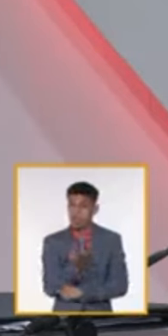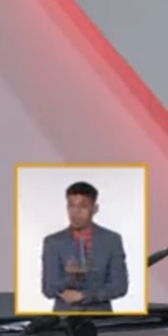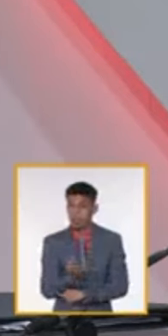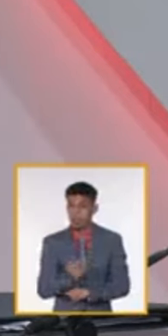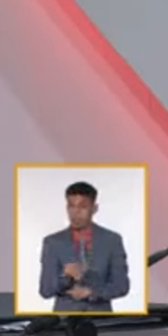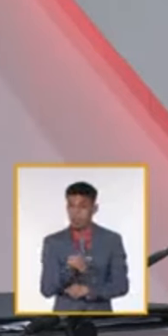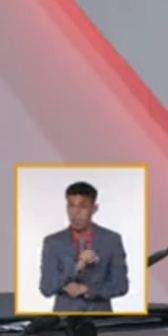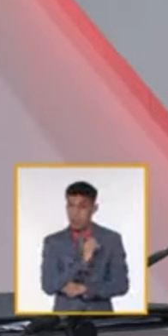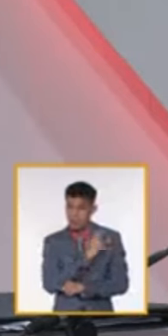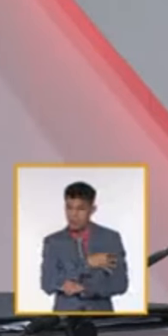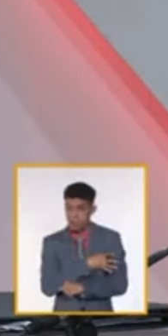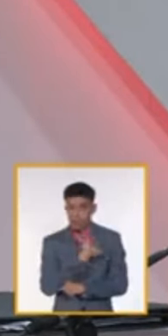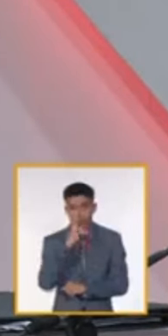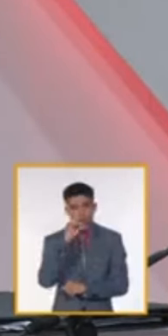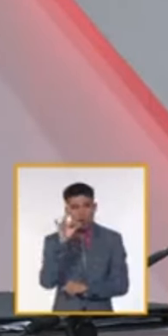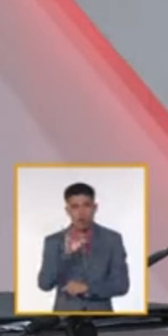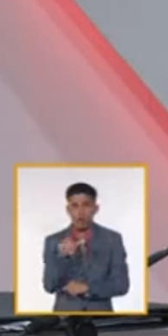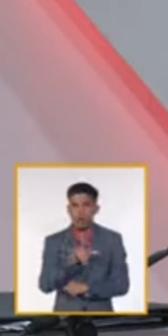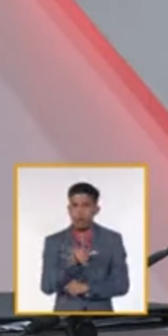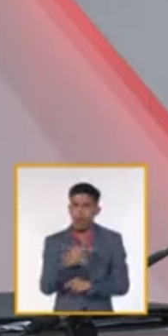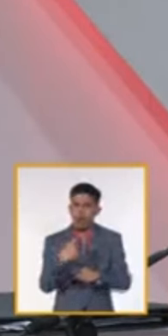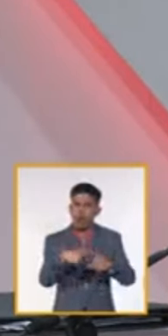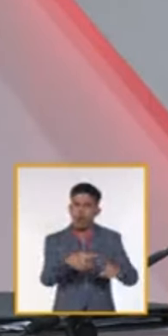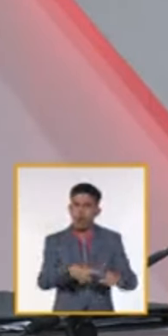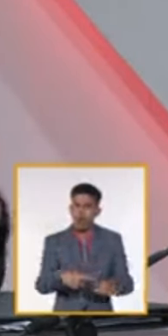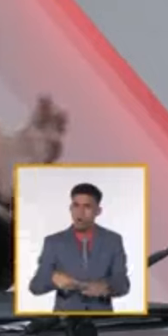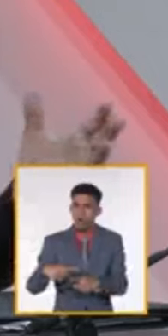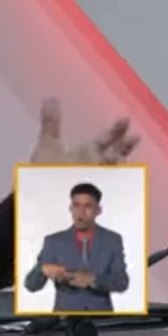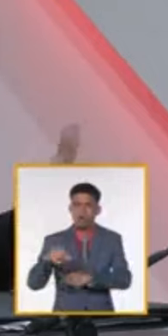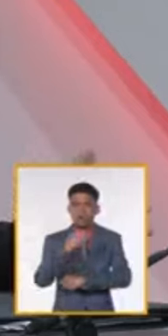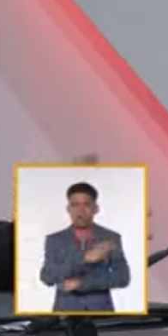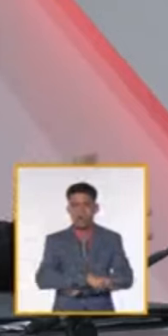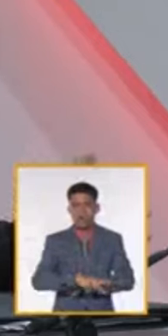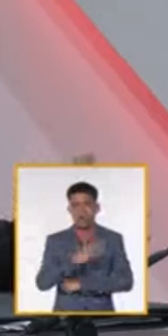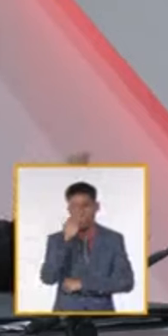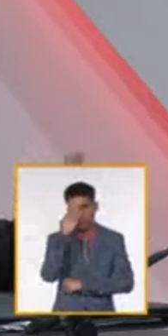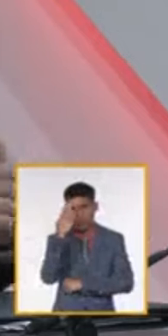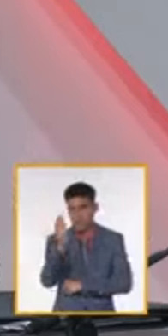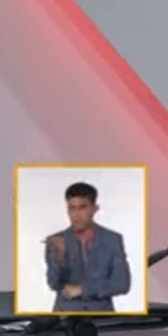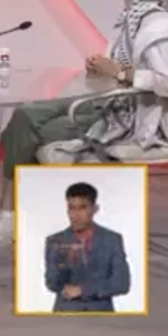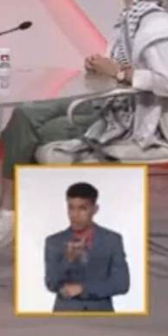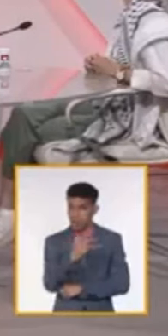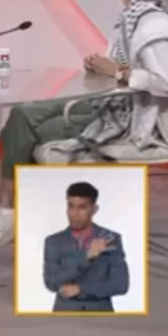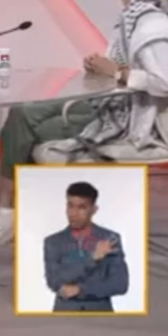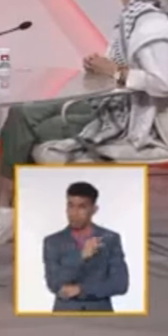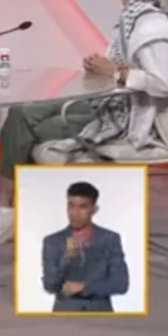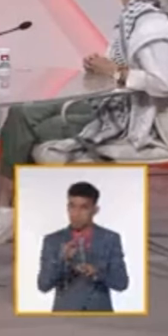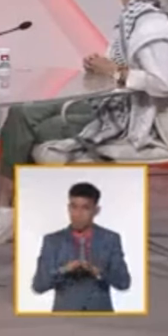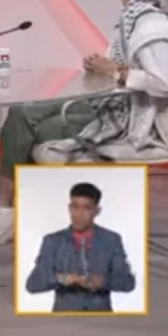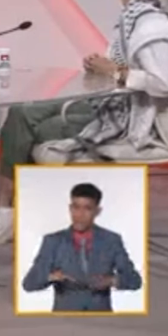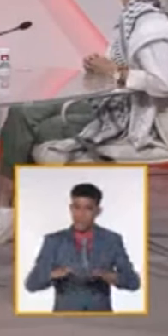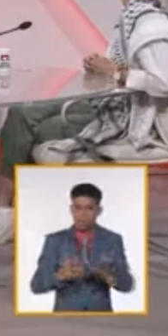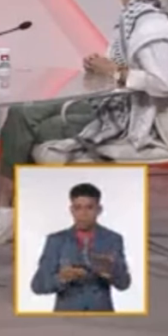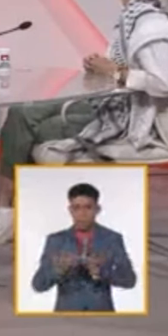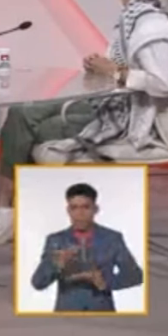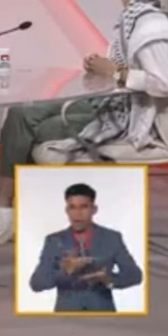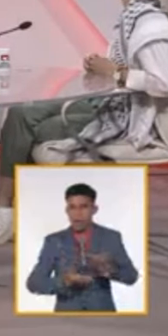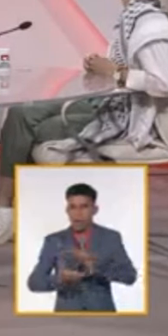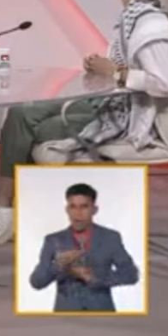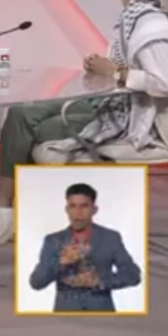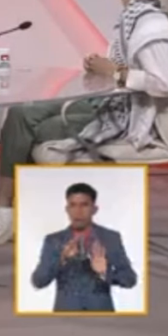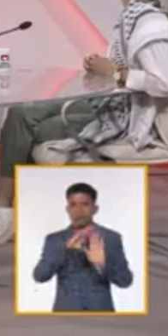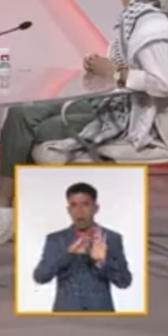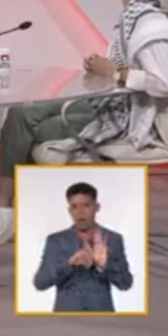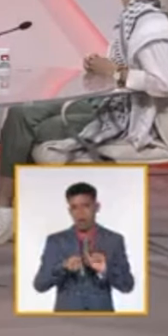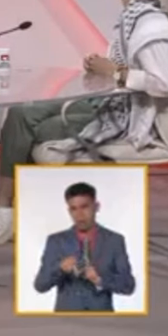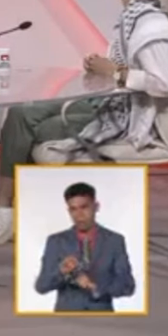no permitir que se siga masacrando a toda la humanidad. Le agradezco muchísimo a ustedes haber podido compartir nuestro programa de